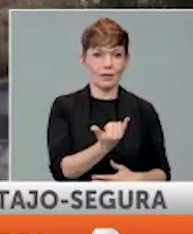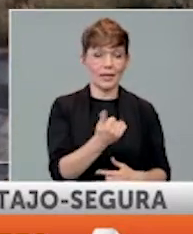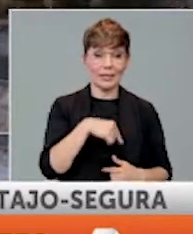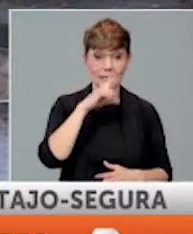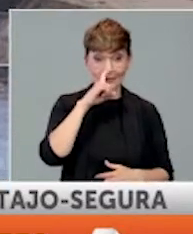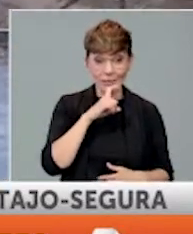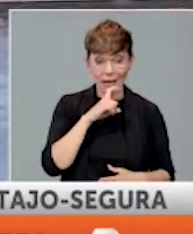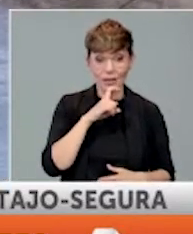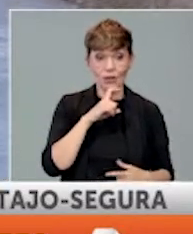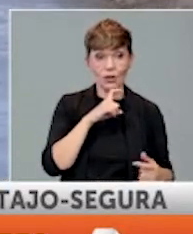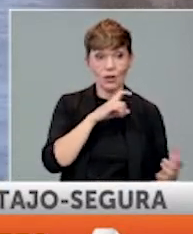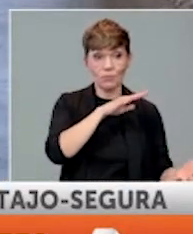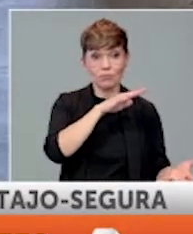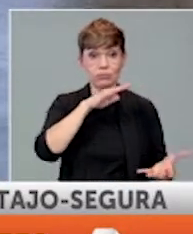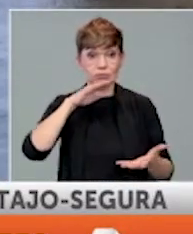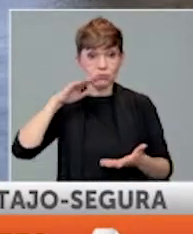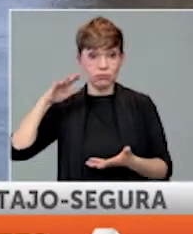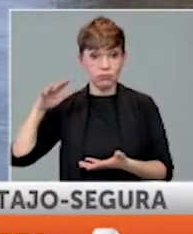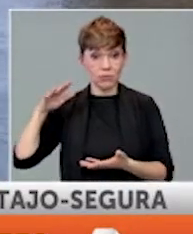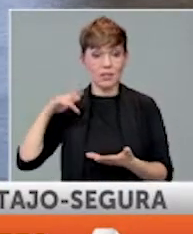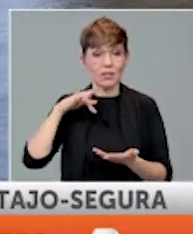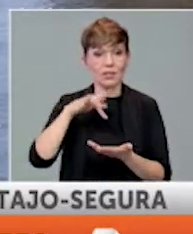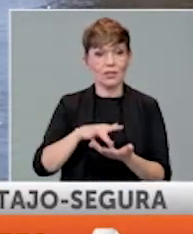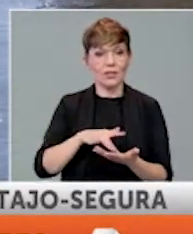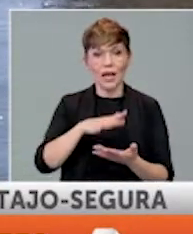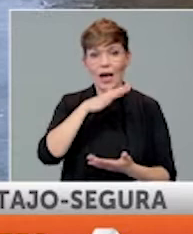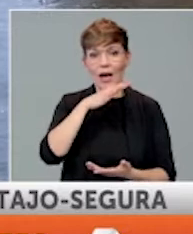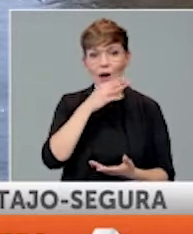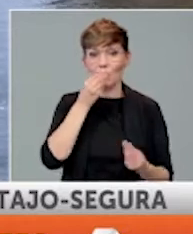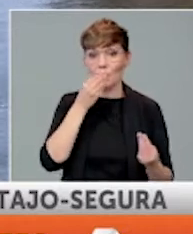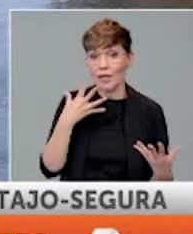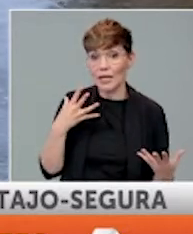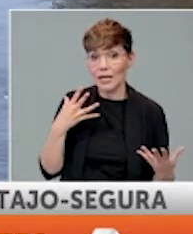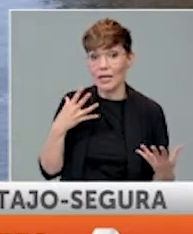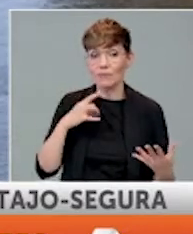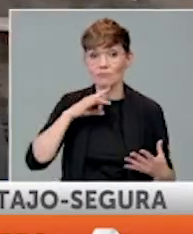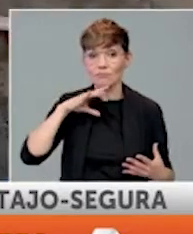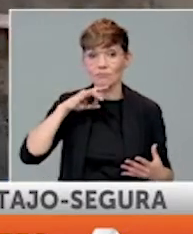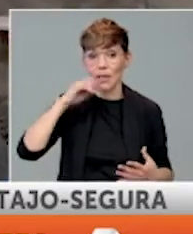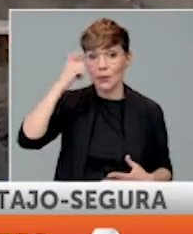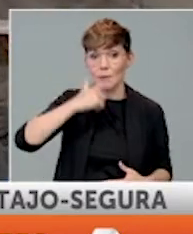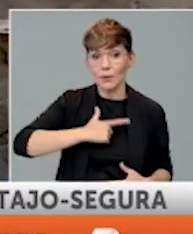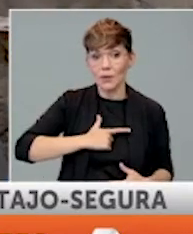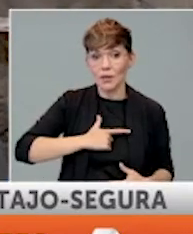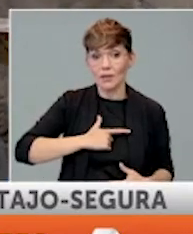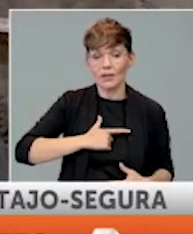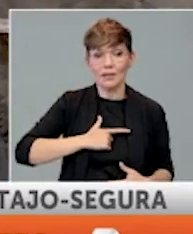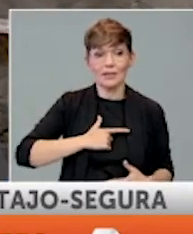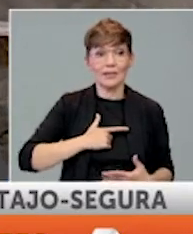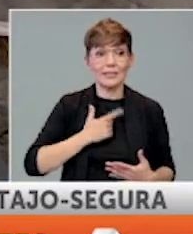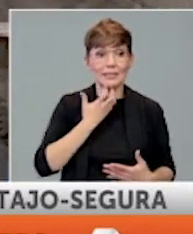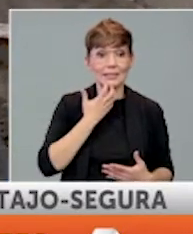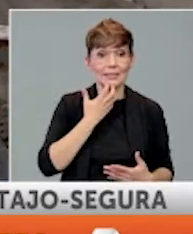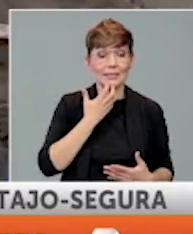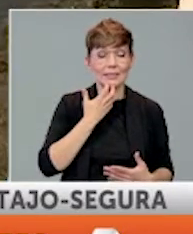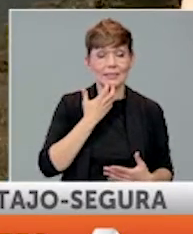las aportaciones han subido estrepitosamente y es un año de alegría, o debería ser un año de alegría, si se